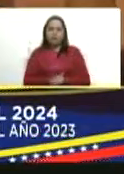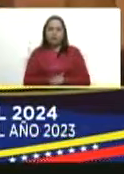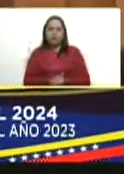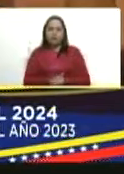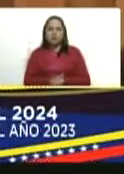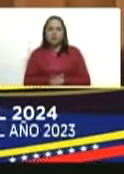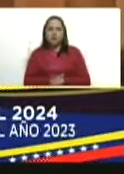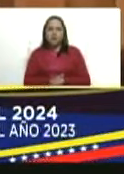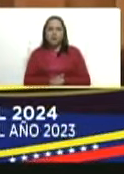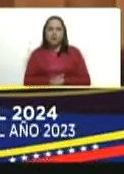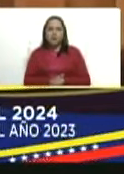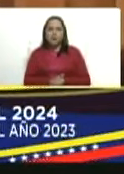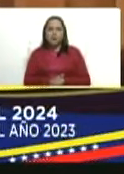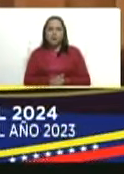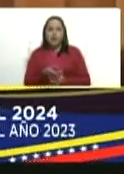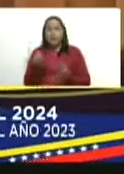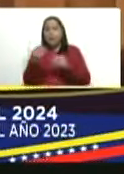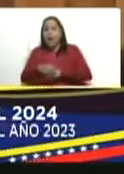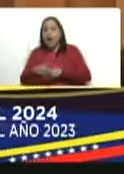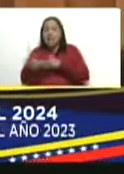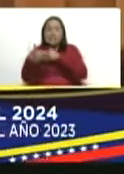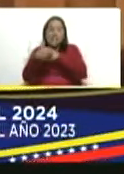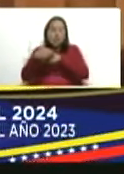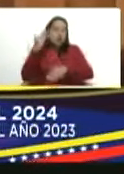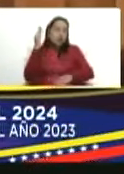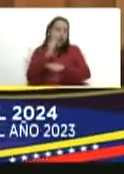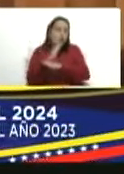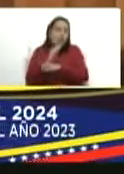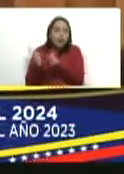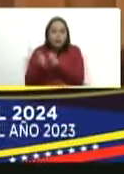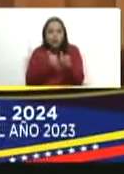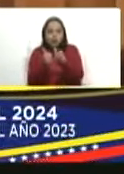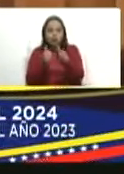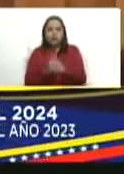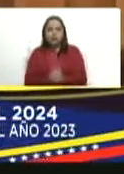Y había recrudecido las sanciones, la persecución.